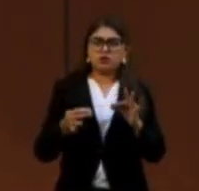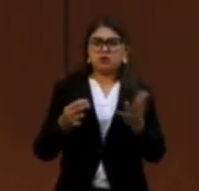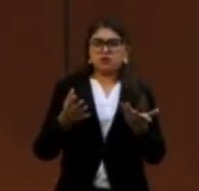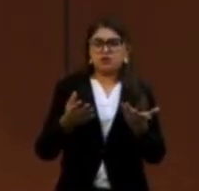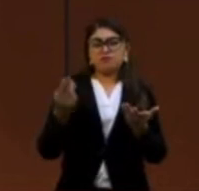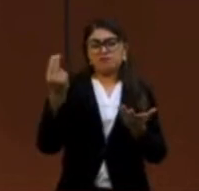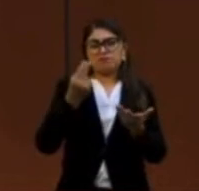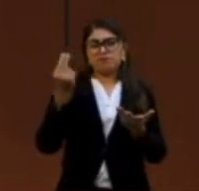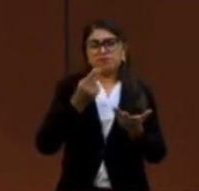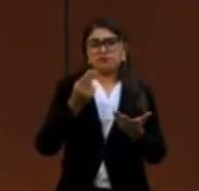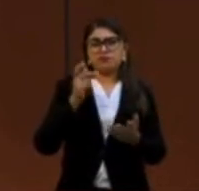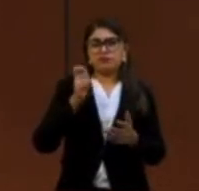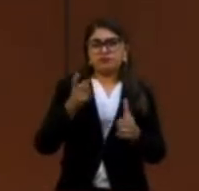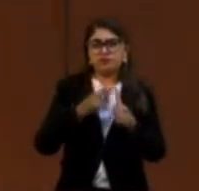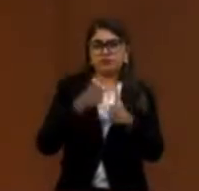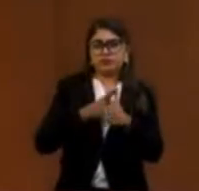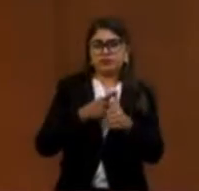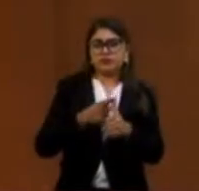Se pretende